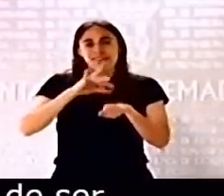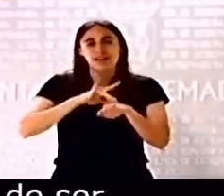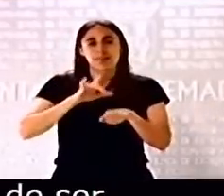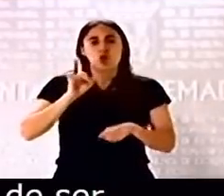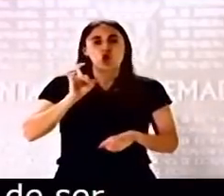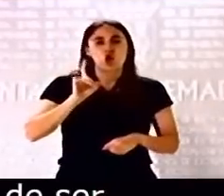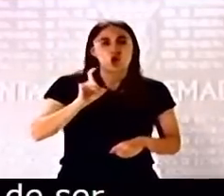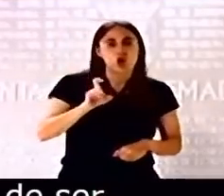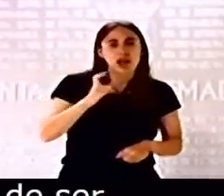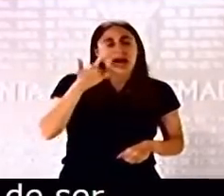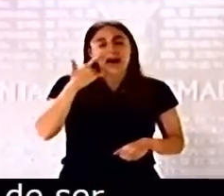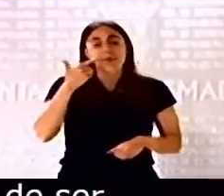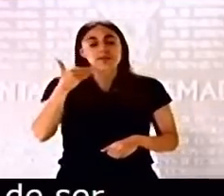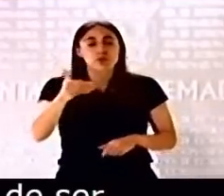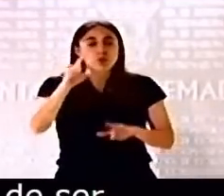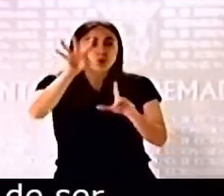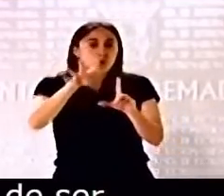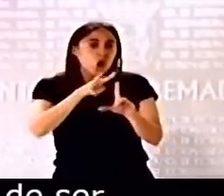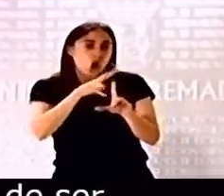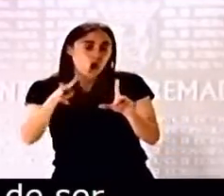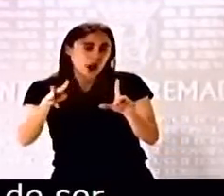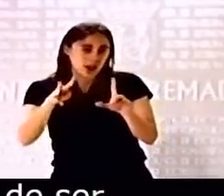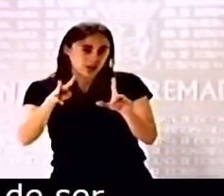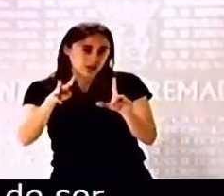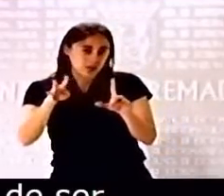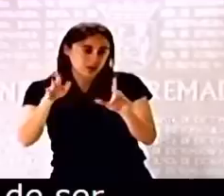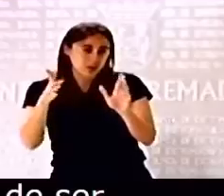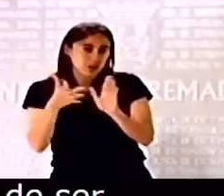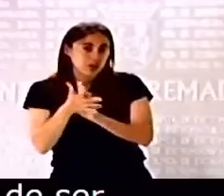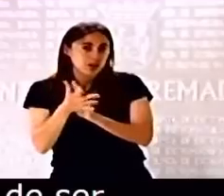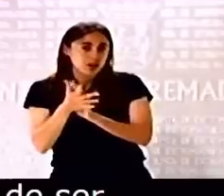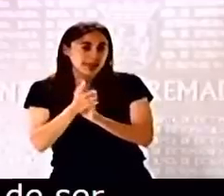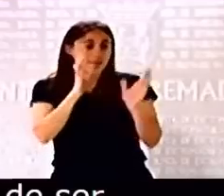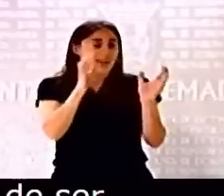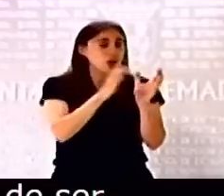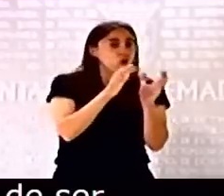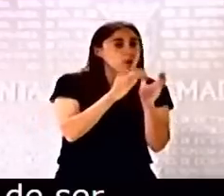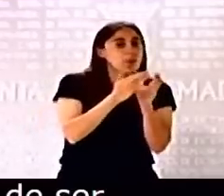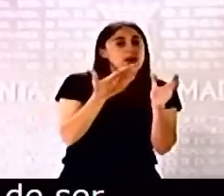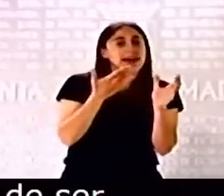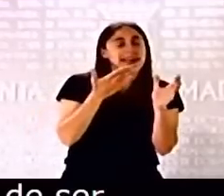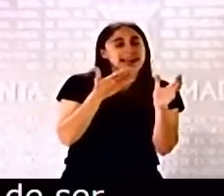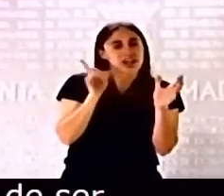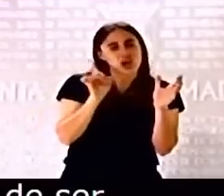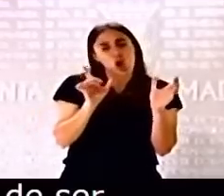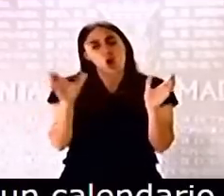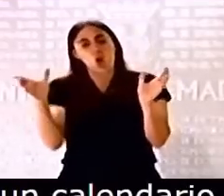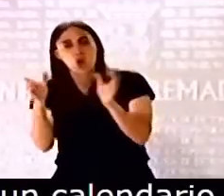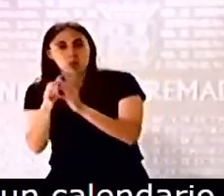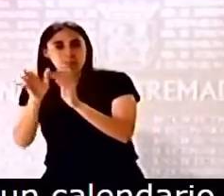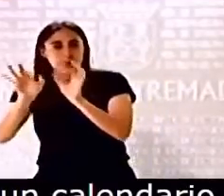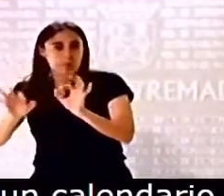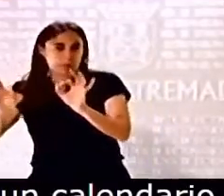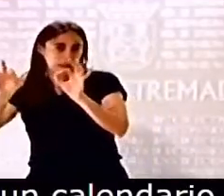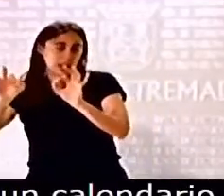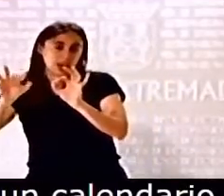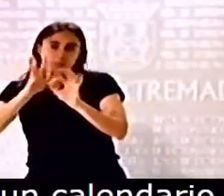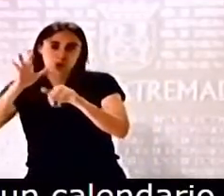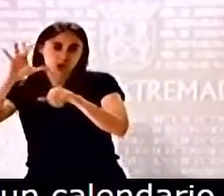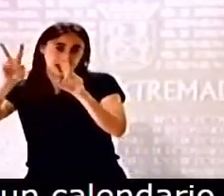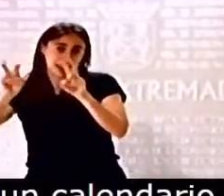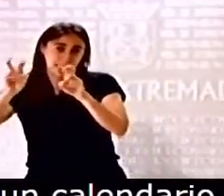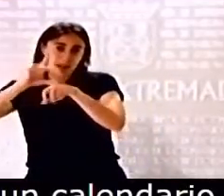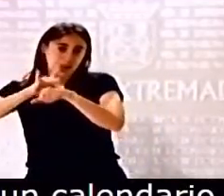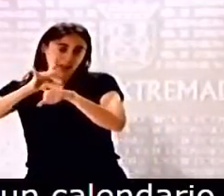un calendario para ellos, más allá de los calendarios que vamos planteando de grupos de edad. Sí. Y por otro lado, si nos podría facilitar